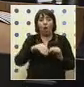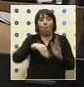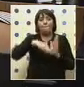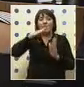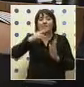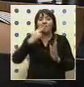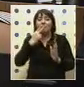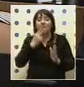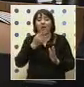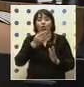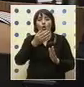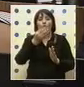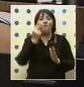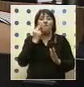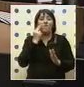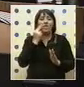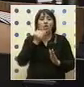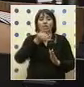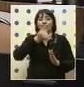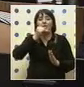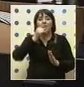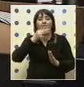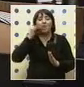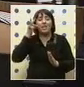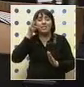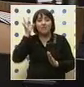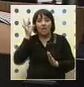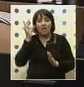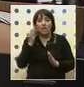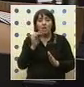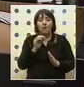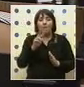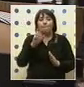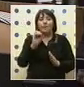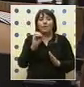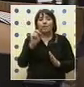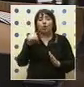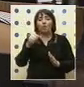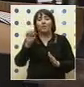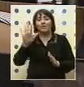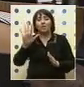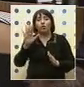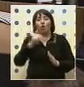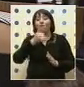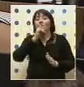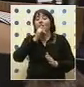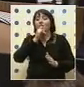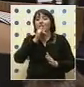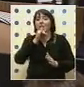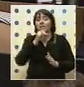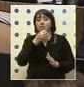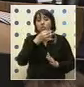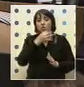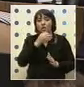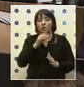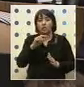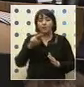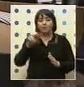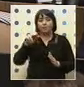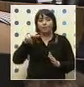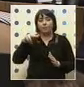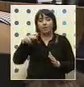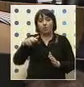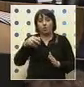a los vinos, a las cervezas, un 20,5%, las bebidas un 10% o 18% si tiene azúcar